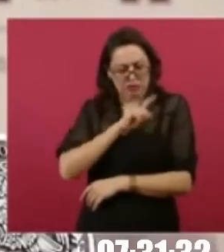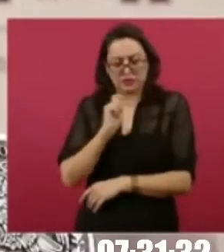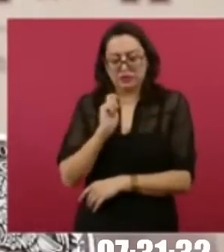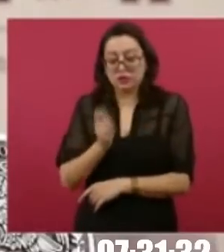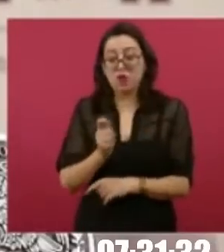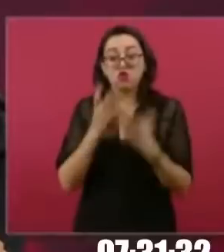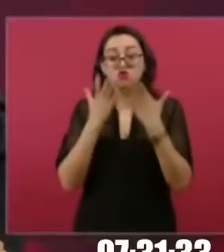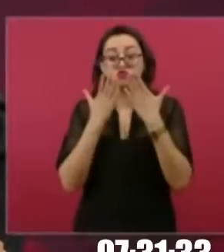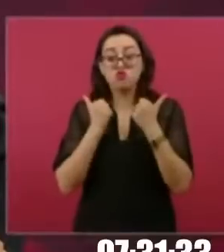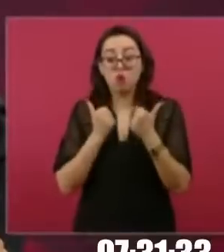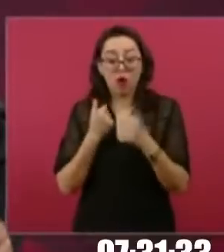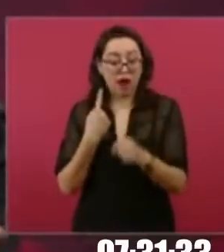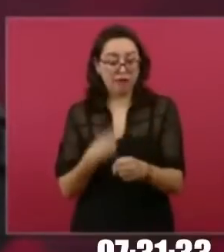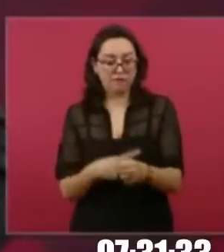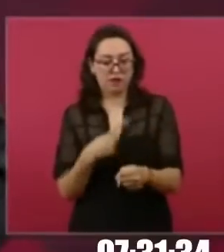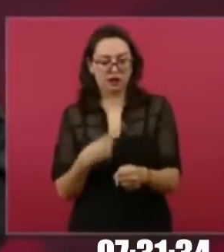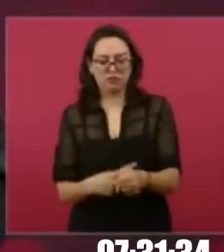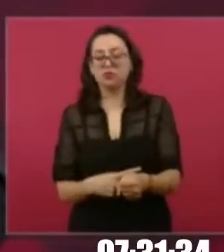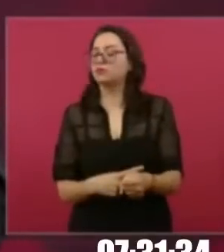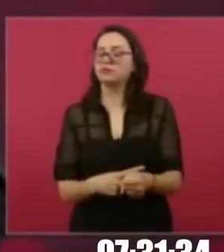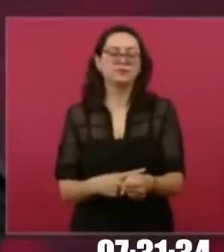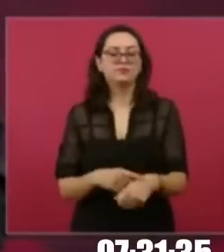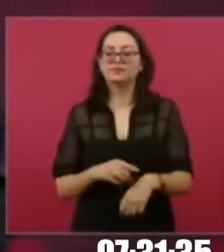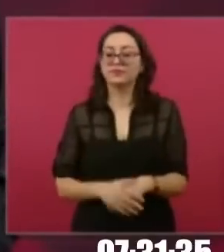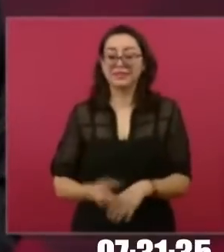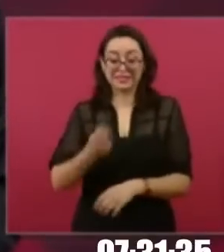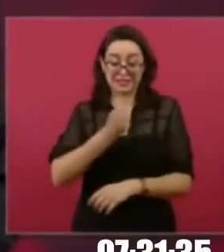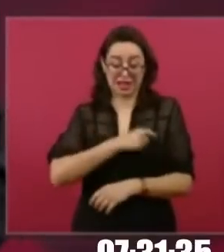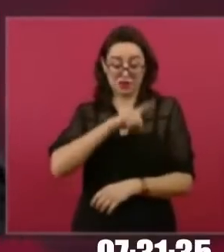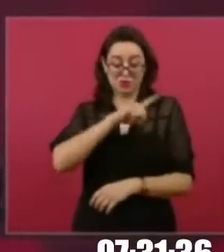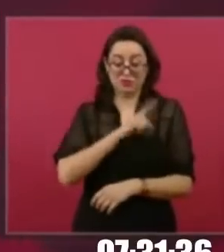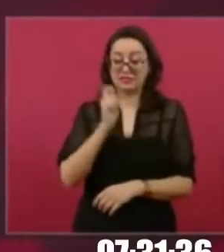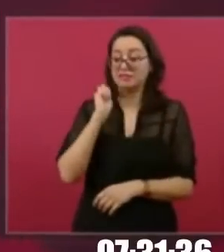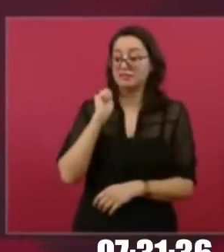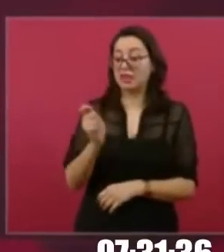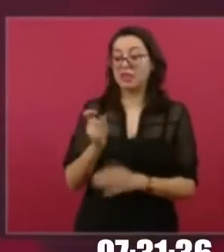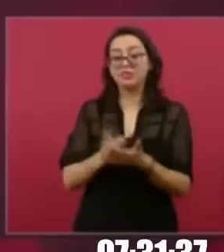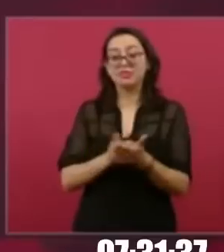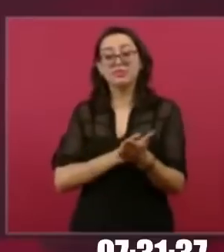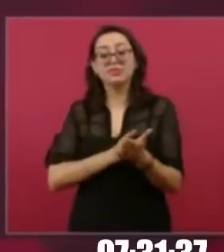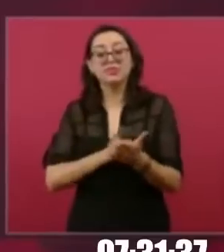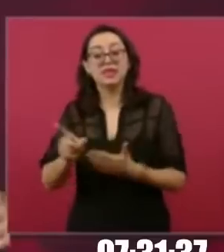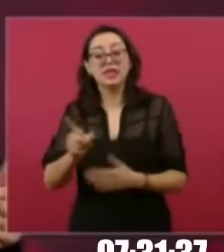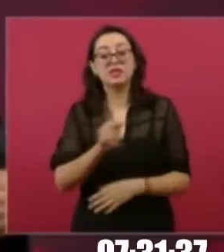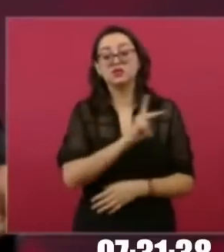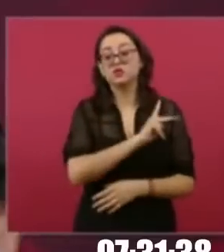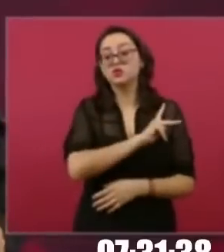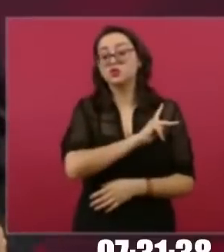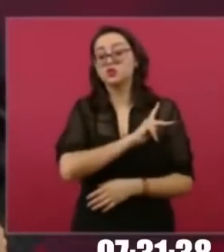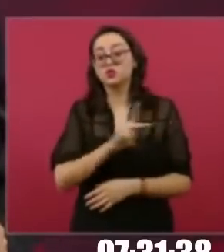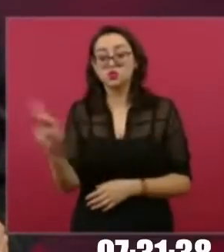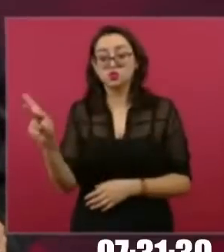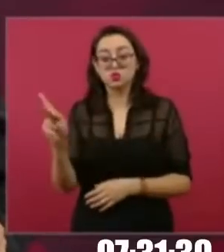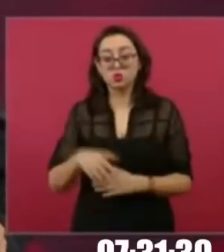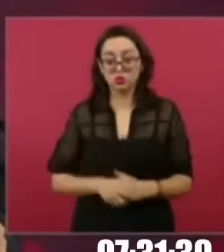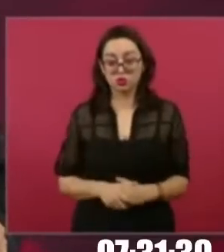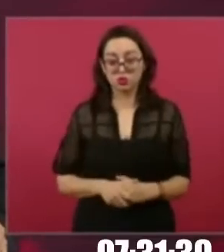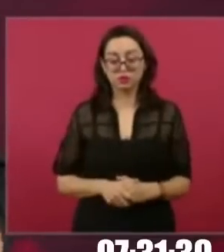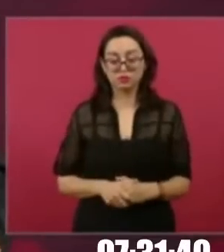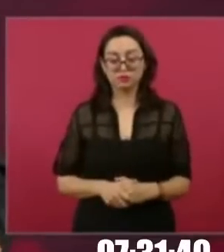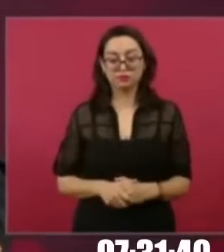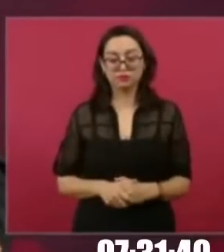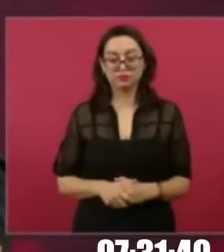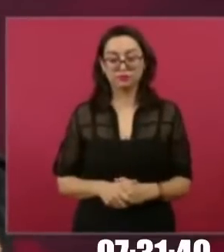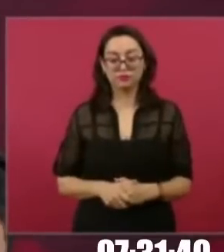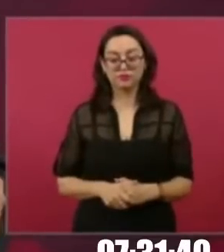como un derecho universal y desde luego hemos quitado el Desafortunadamente